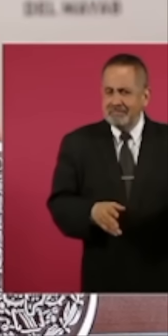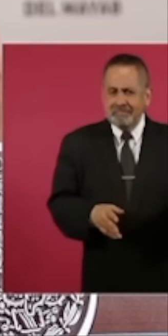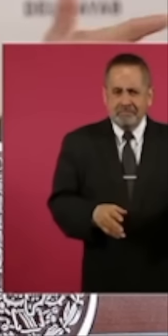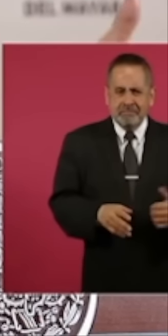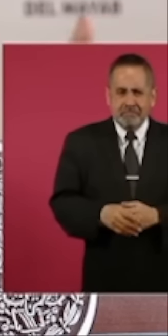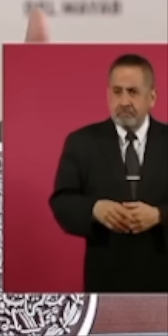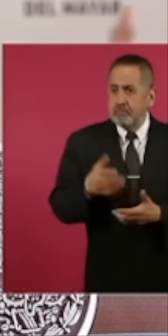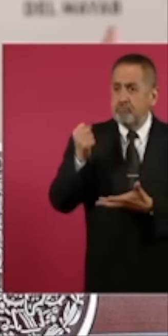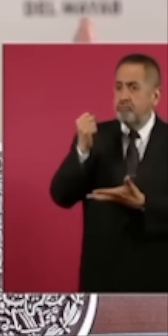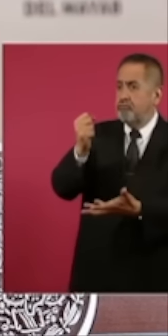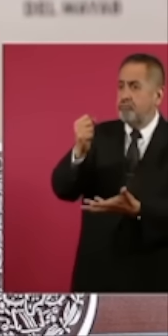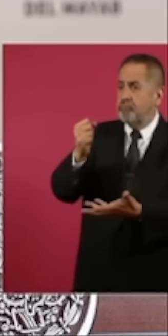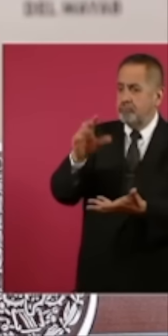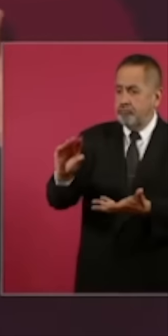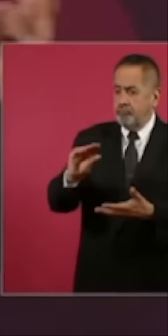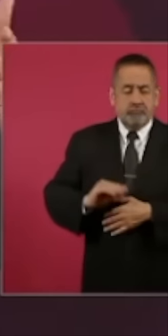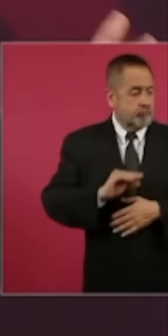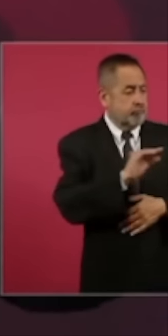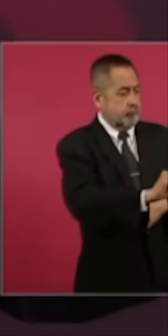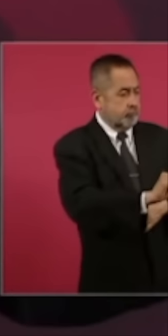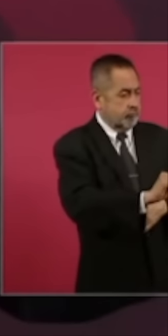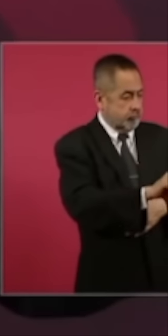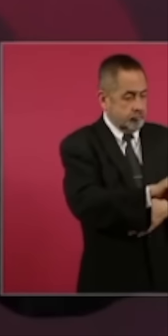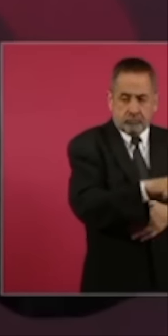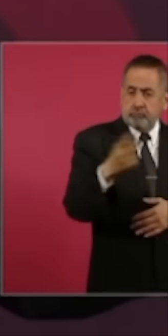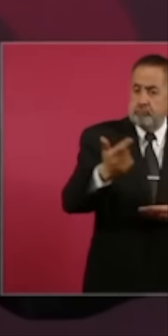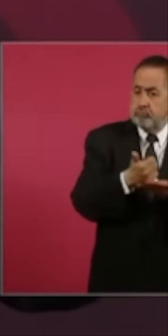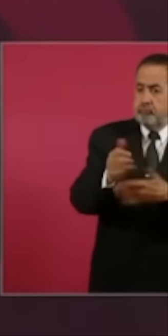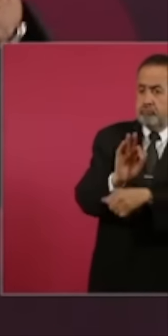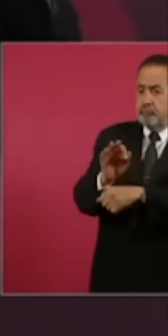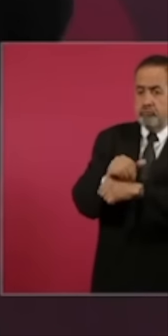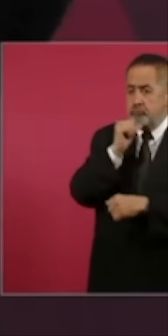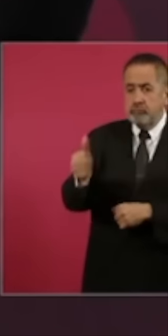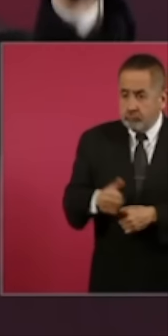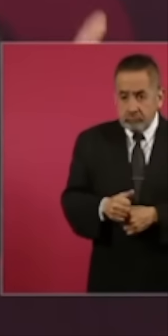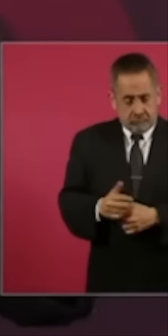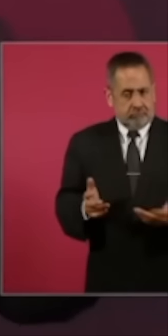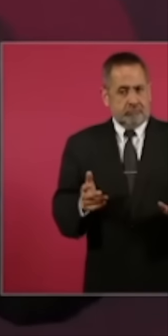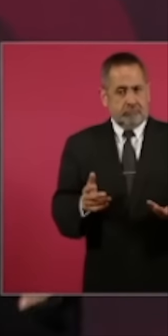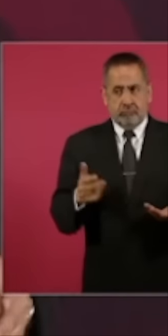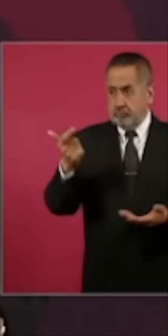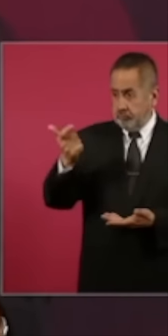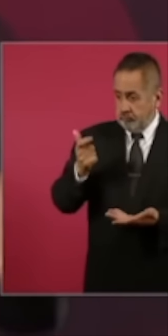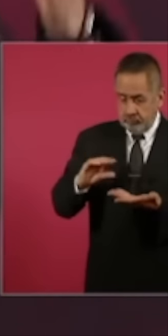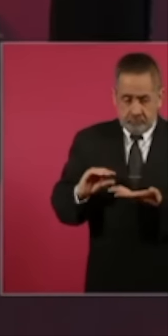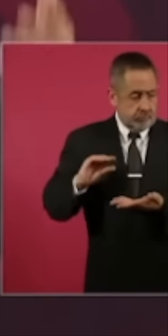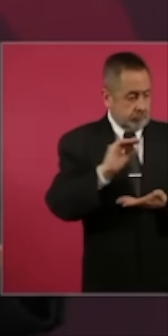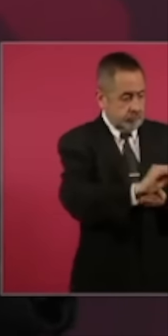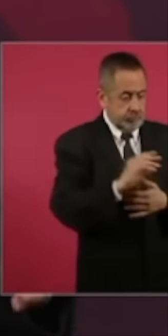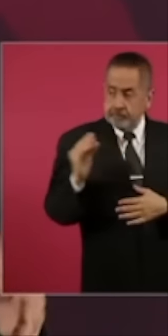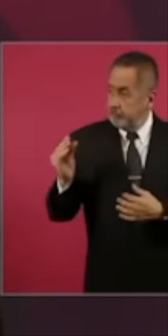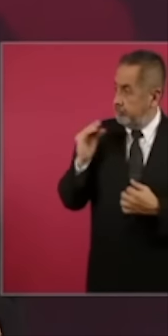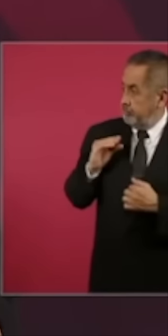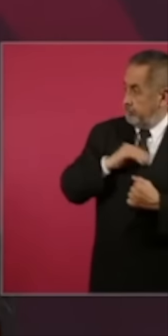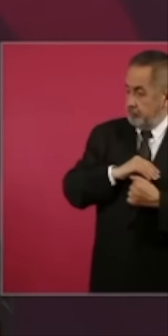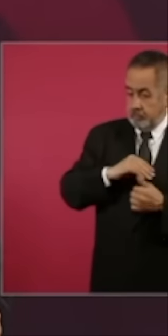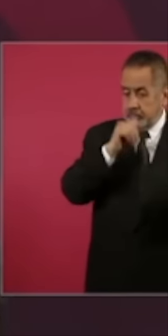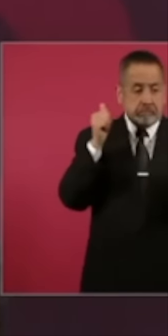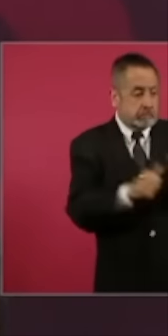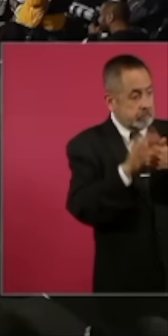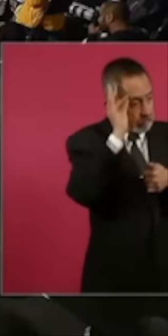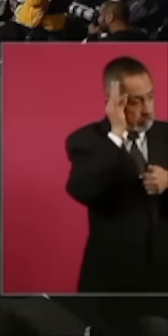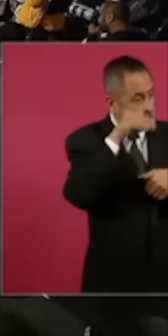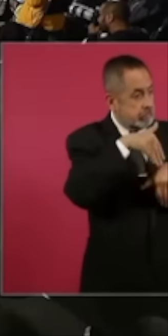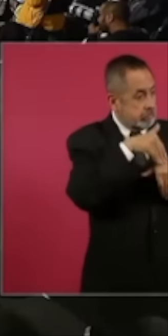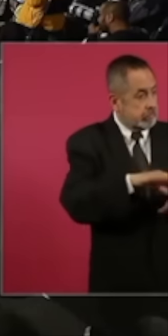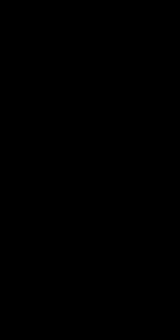del dinero del presupuesto, que es dinero del pueblo, no para servir al pueblo, sino para ser empleados